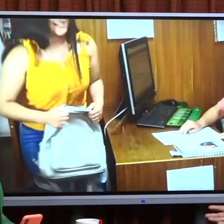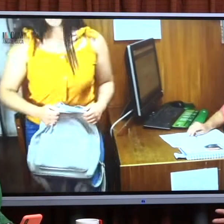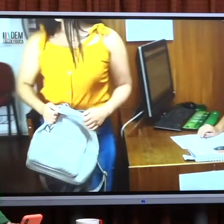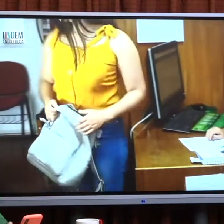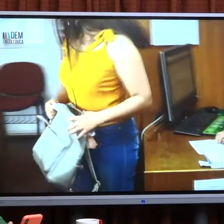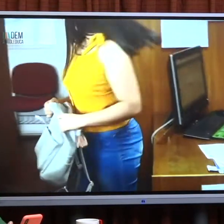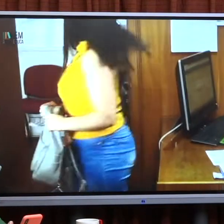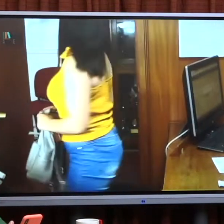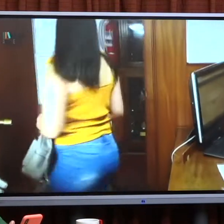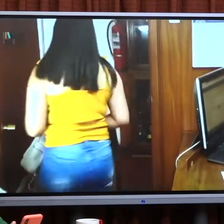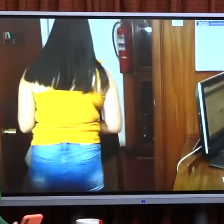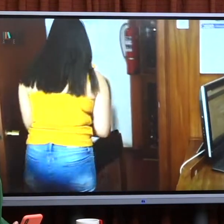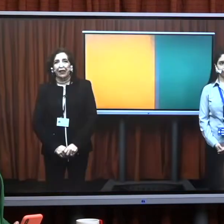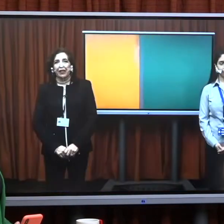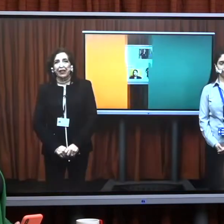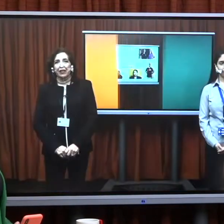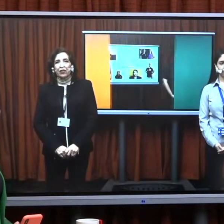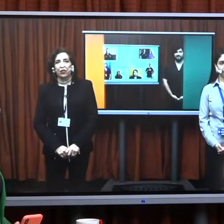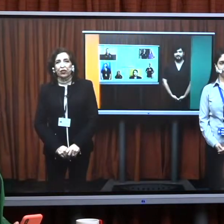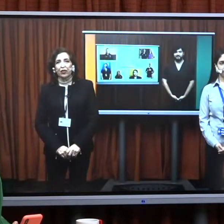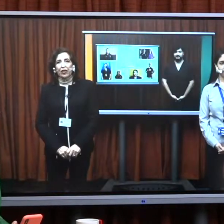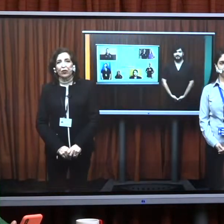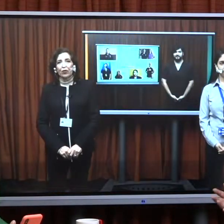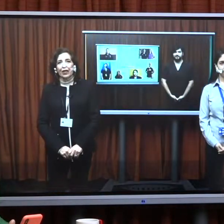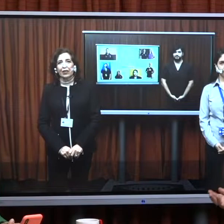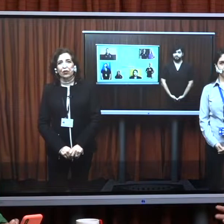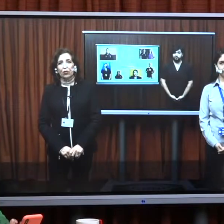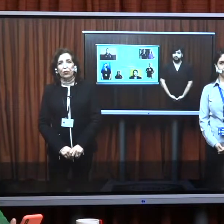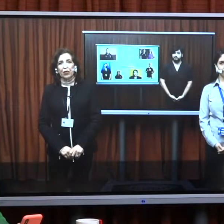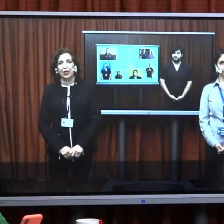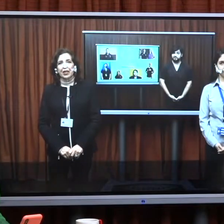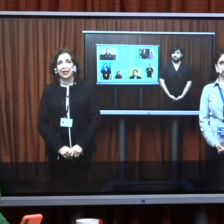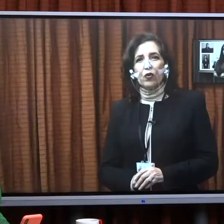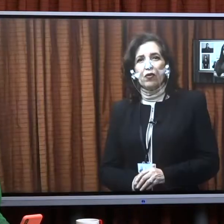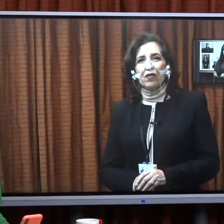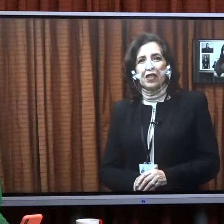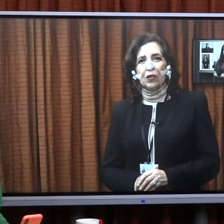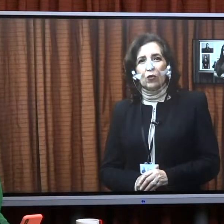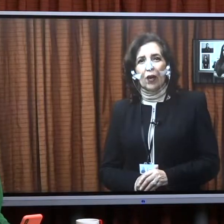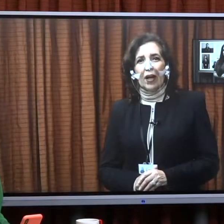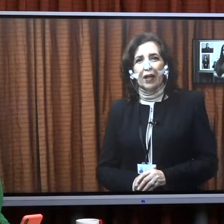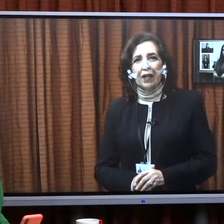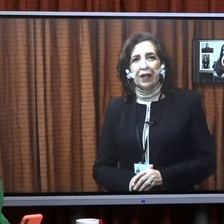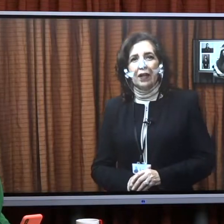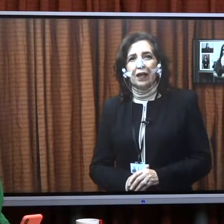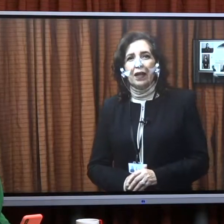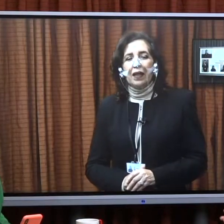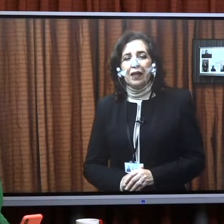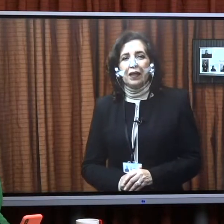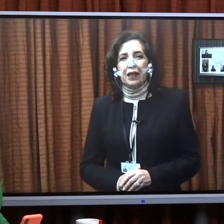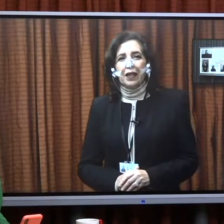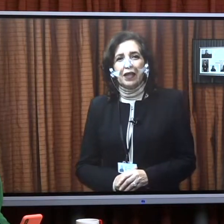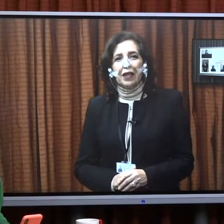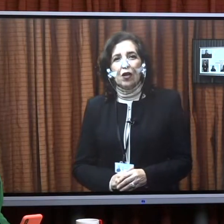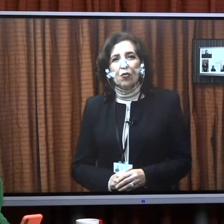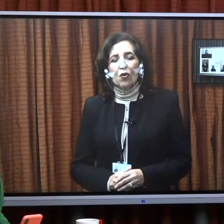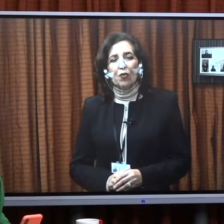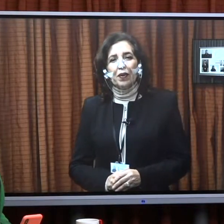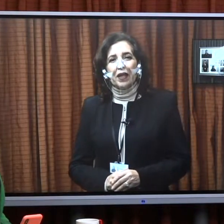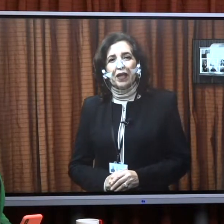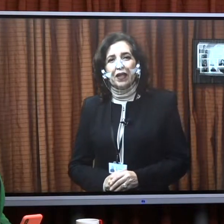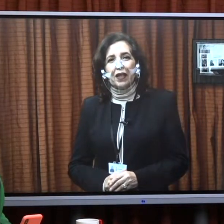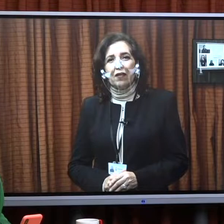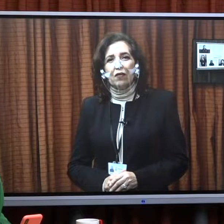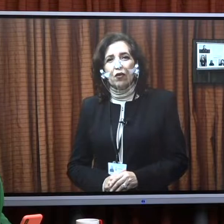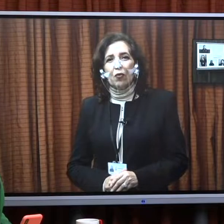intersectorial es una de las fortalezas que tenemos a través de la educación municipal. Y los programas con los